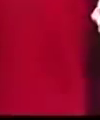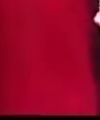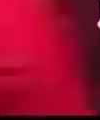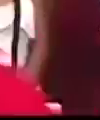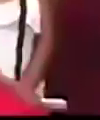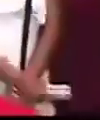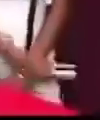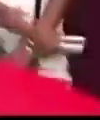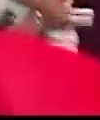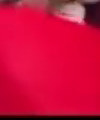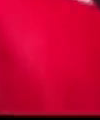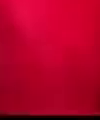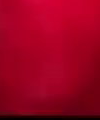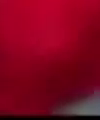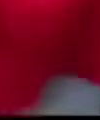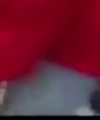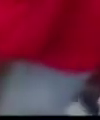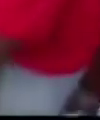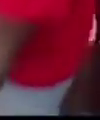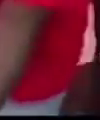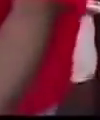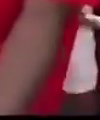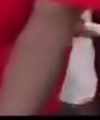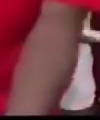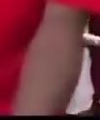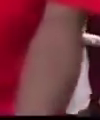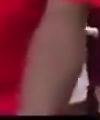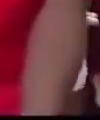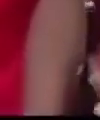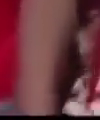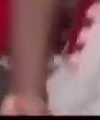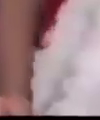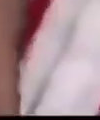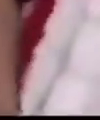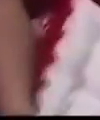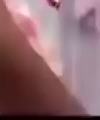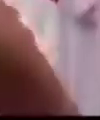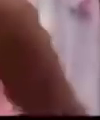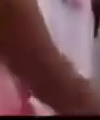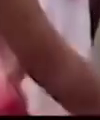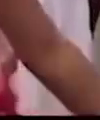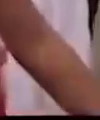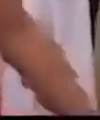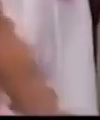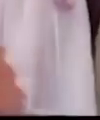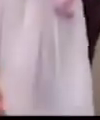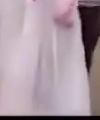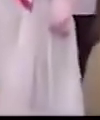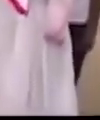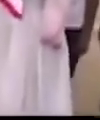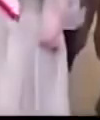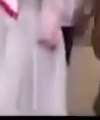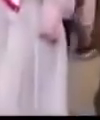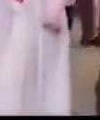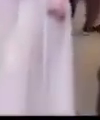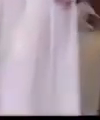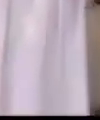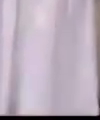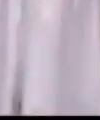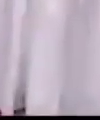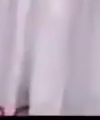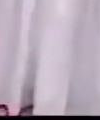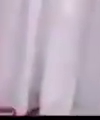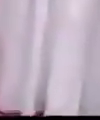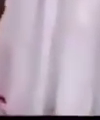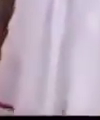elegante, más solemne, más de provocación, de vocación entre una pareja. Si te